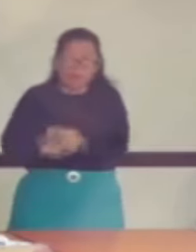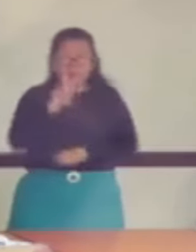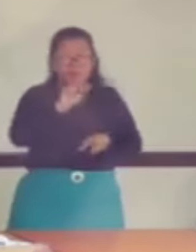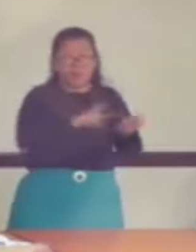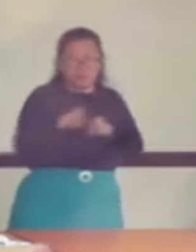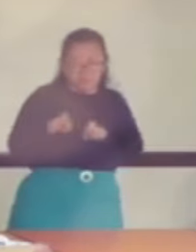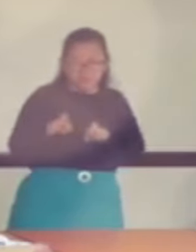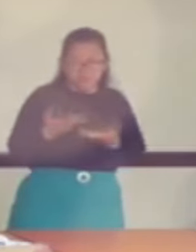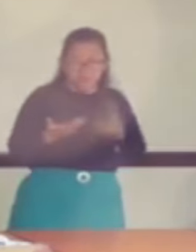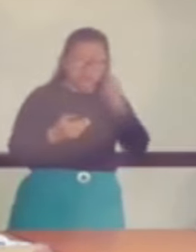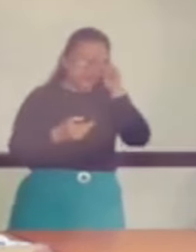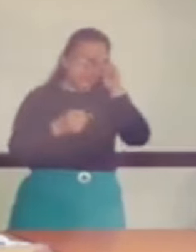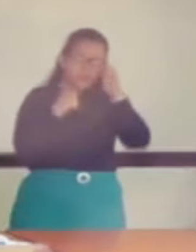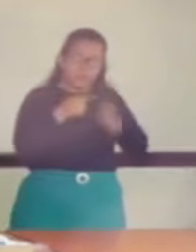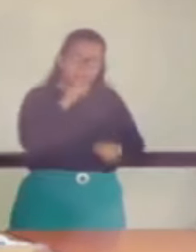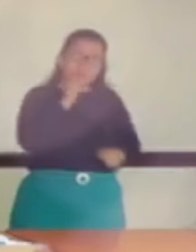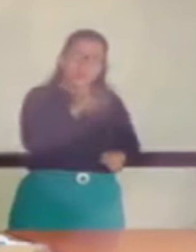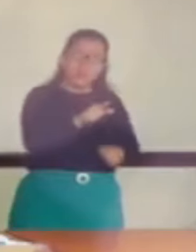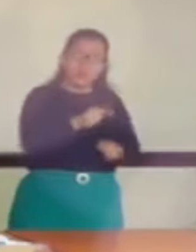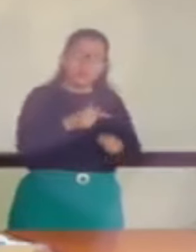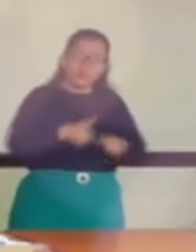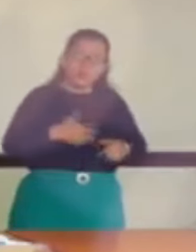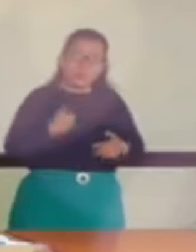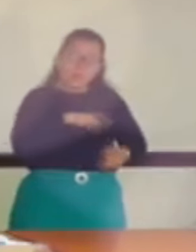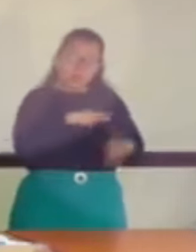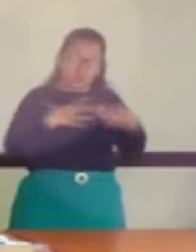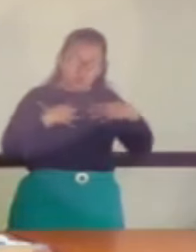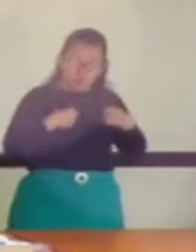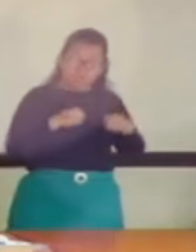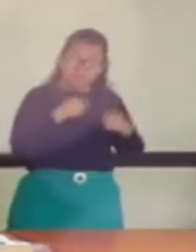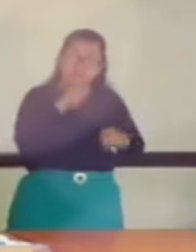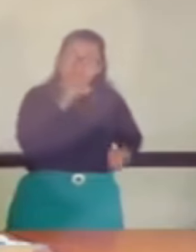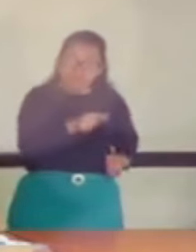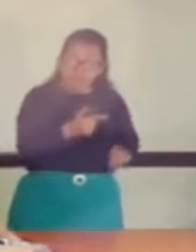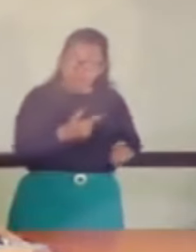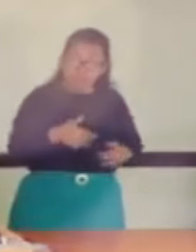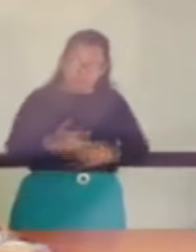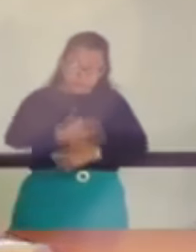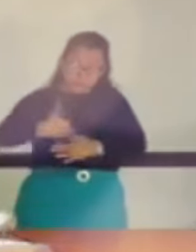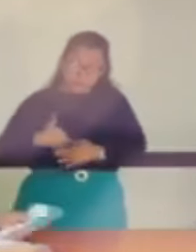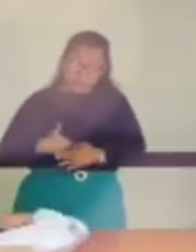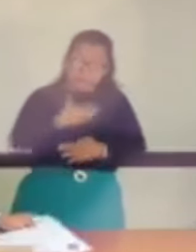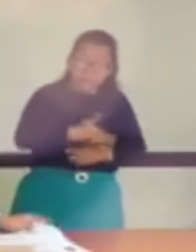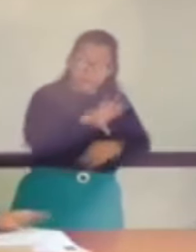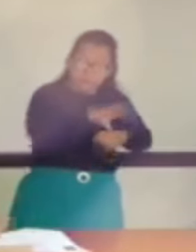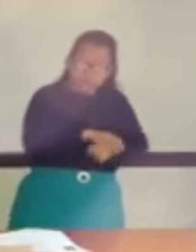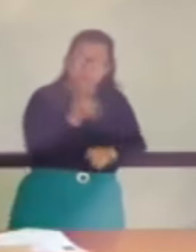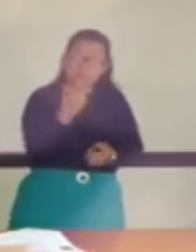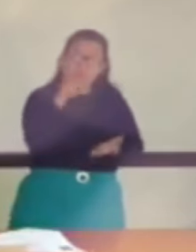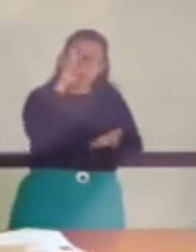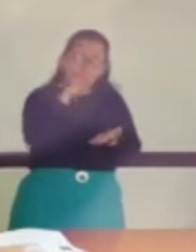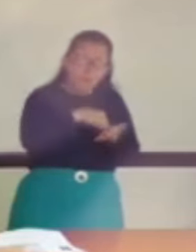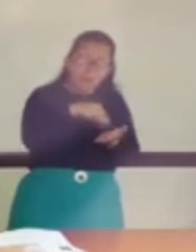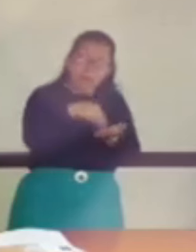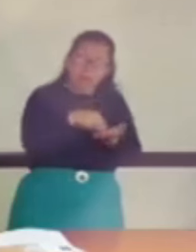personas derivado de una denuncia promovida por el Ministerio de Salud en razón de el faltante de 3 millones, ya decía